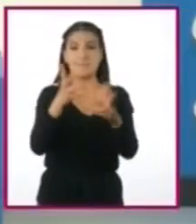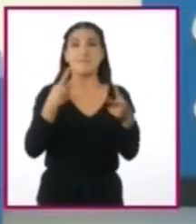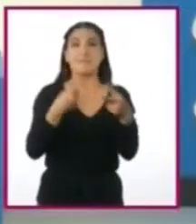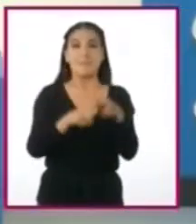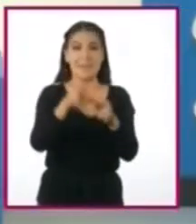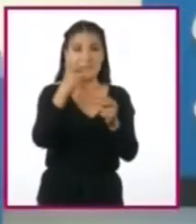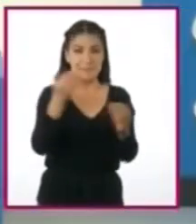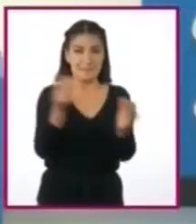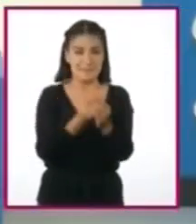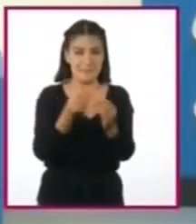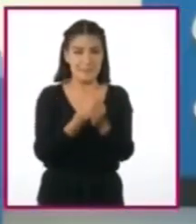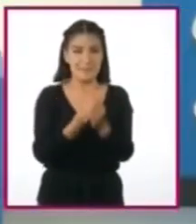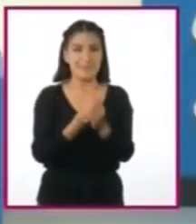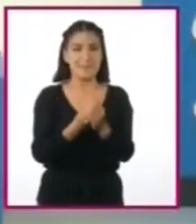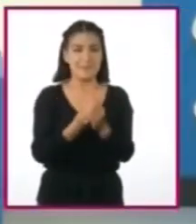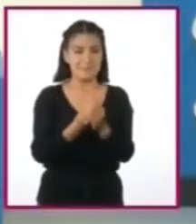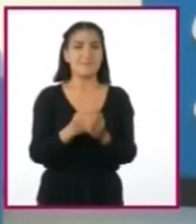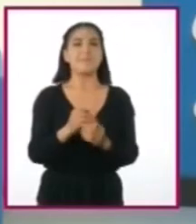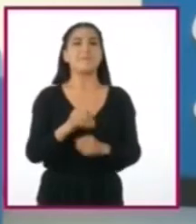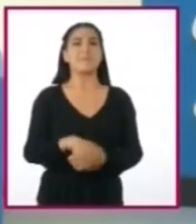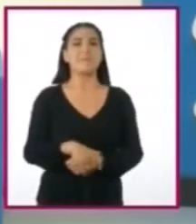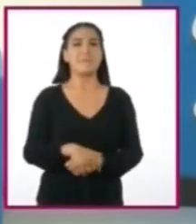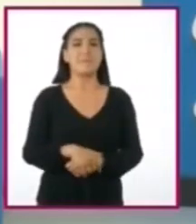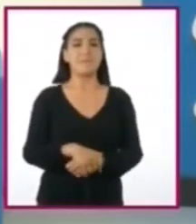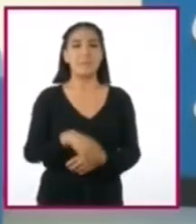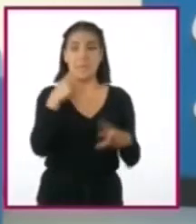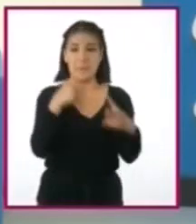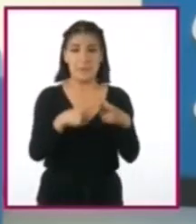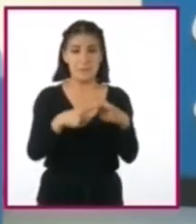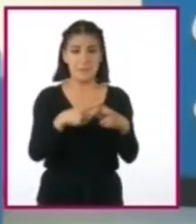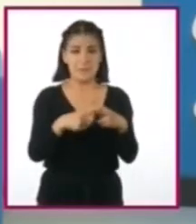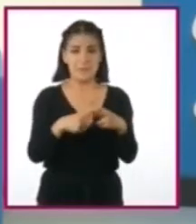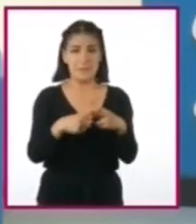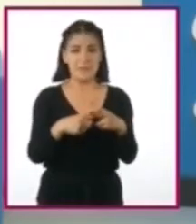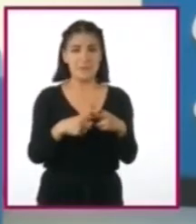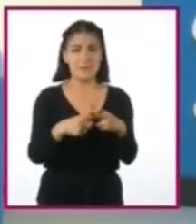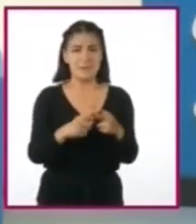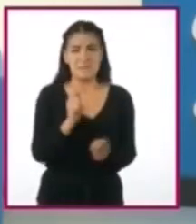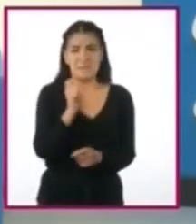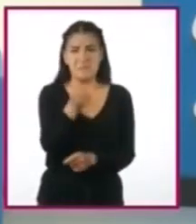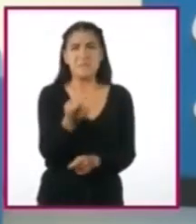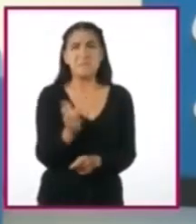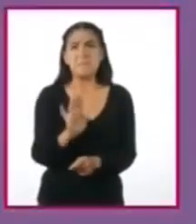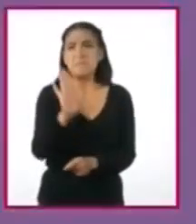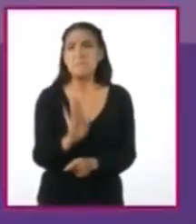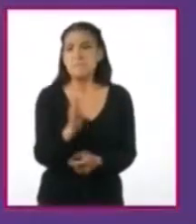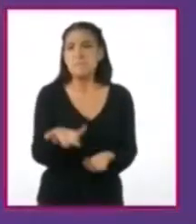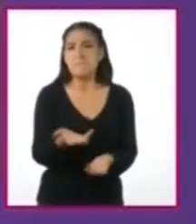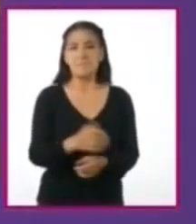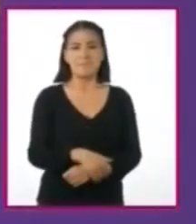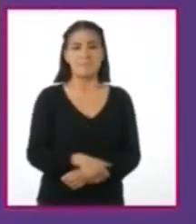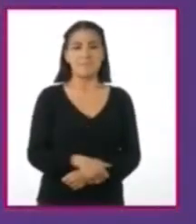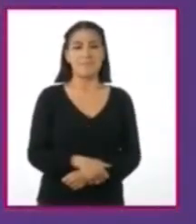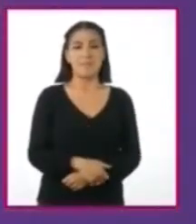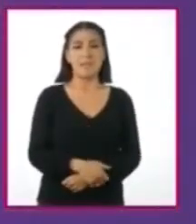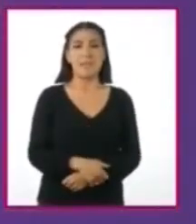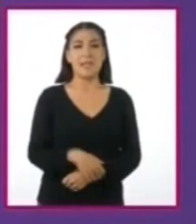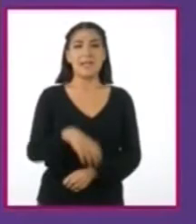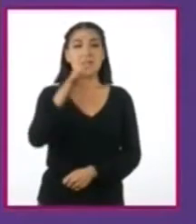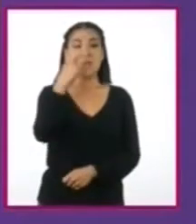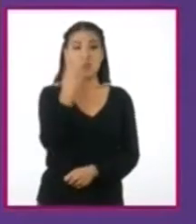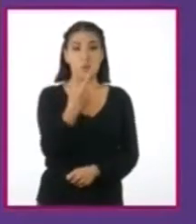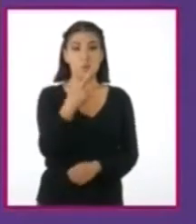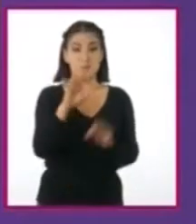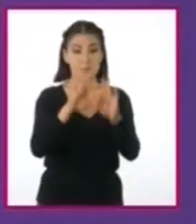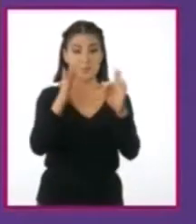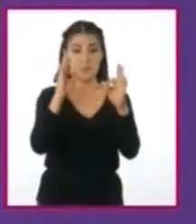sesión, es, para las matemáticas, ¿qué es semejanza? Dos figuras son semejantes